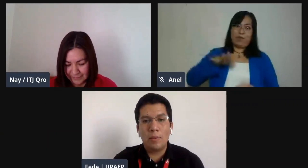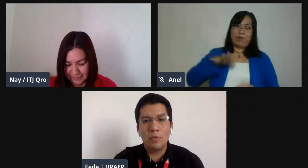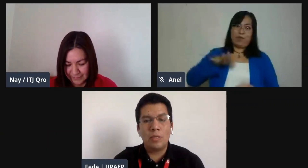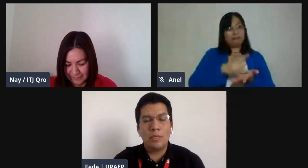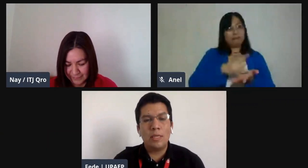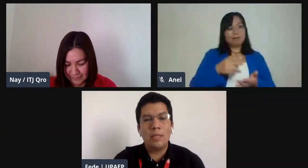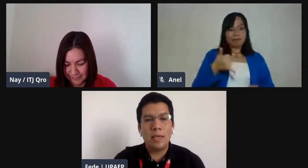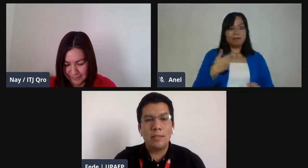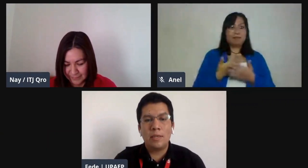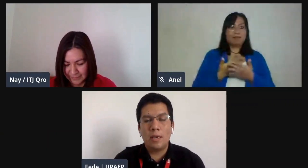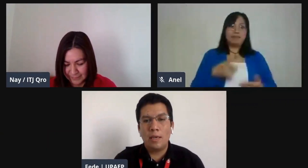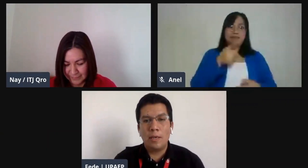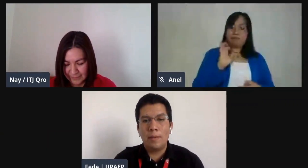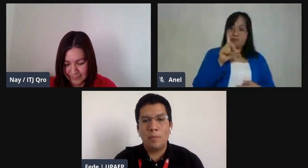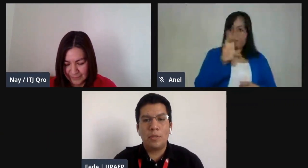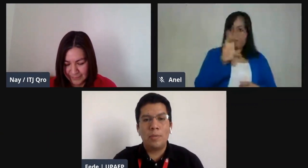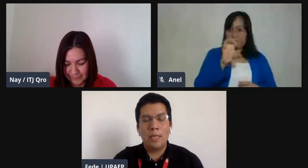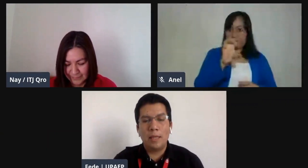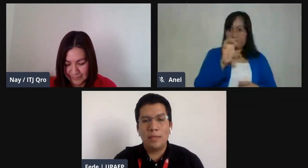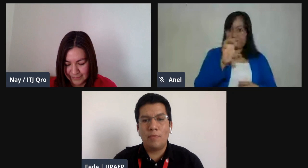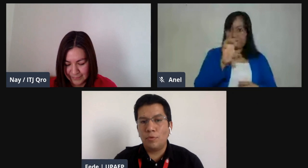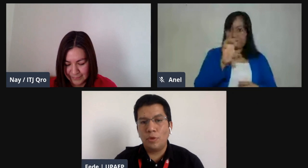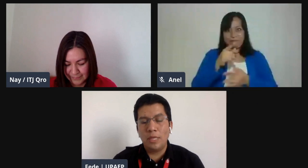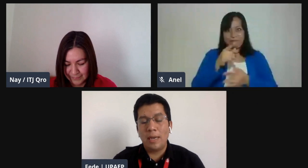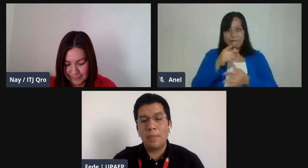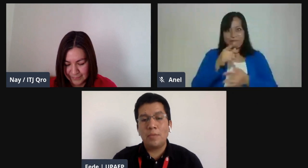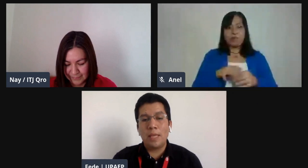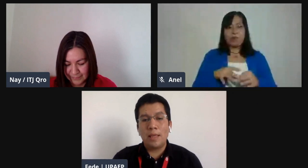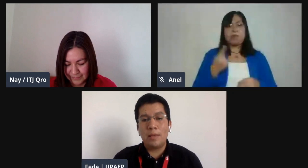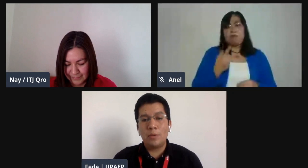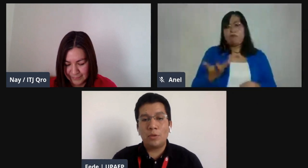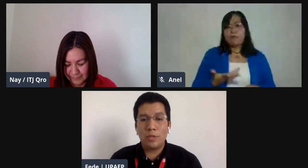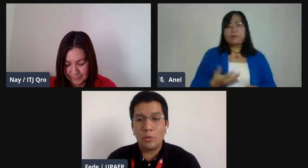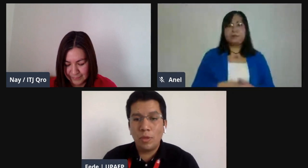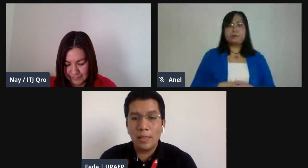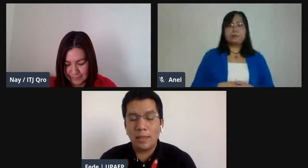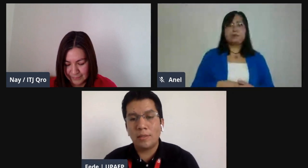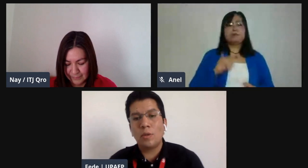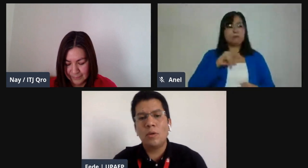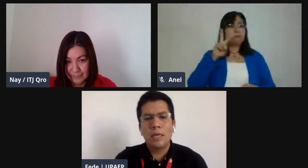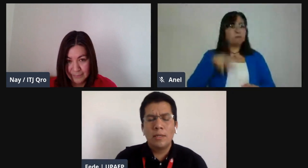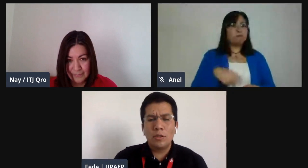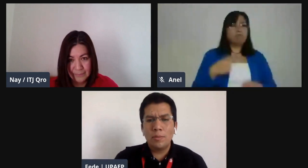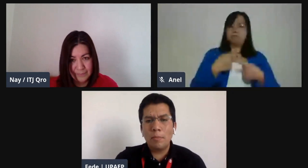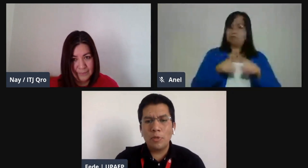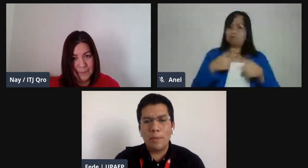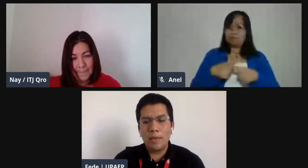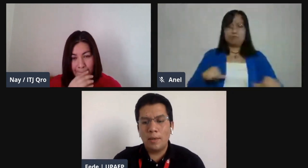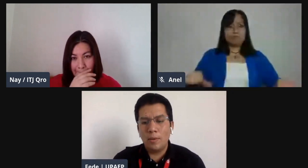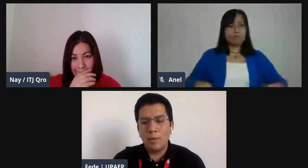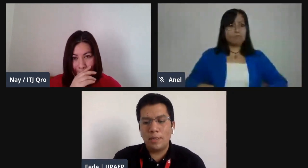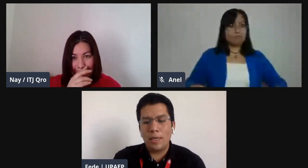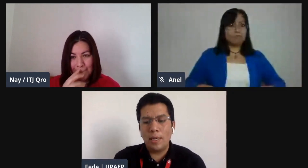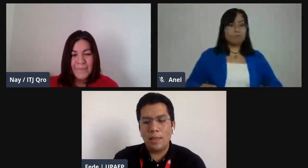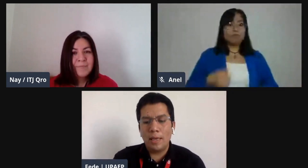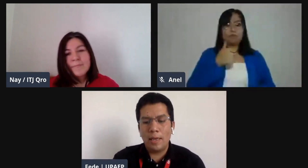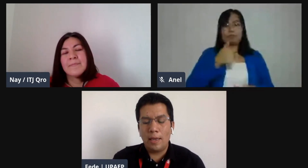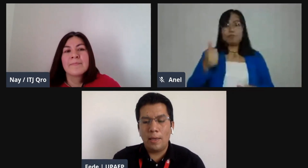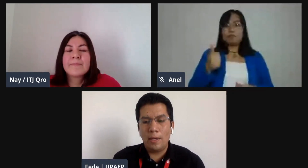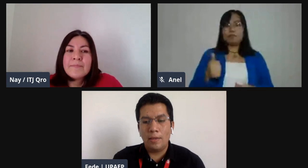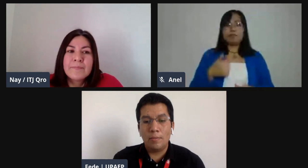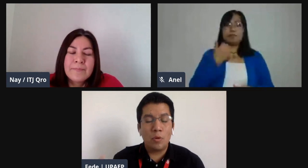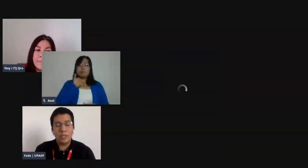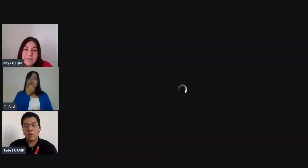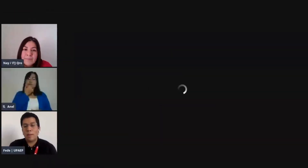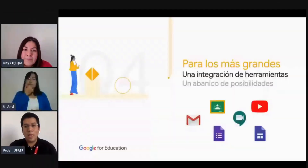Entonces, tenemos distintas posibilidades en función de la misma edad de nuestros estudiantes, ¿no? Entonces, vamos a ver una serie